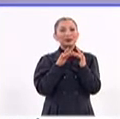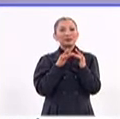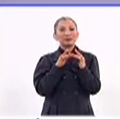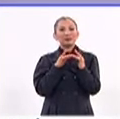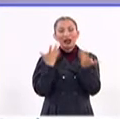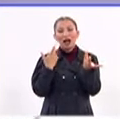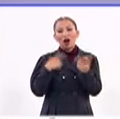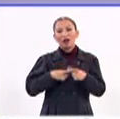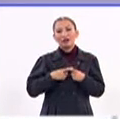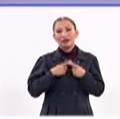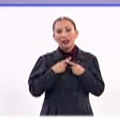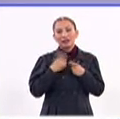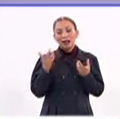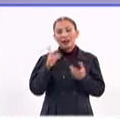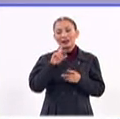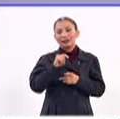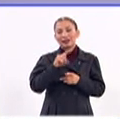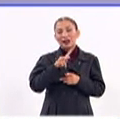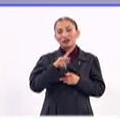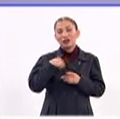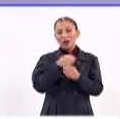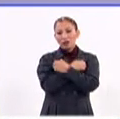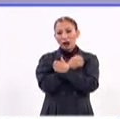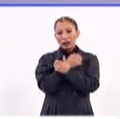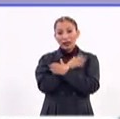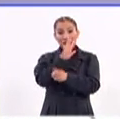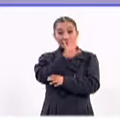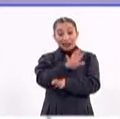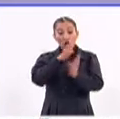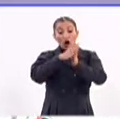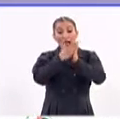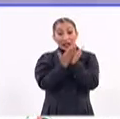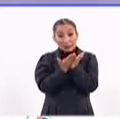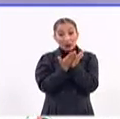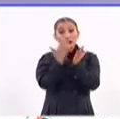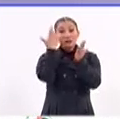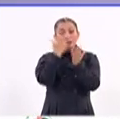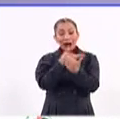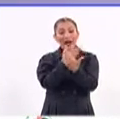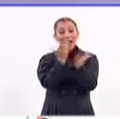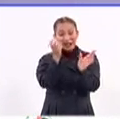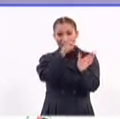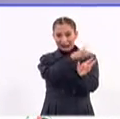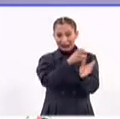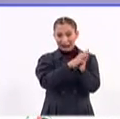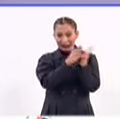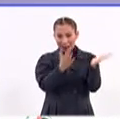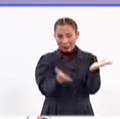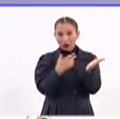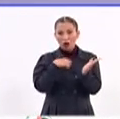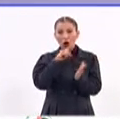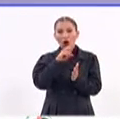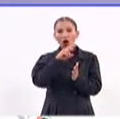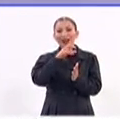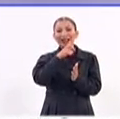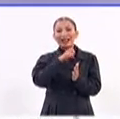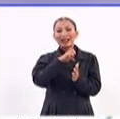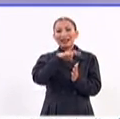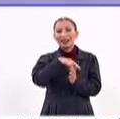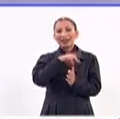de las direcciones de televisión educativas. Tenemos 5 ejemplares sobre este libro del